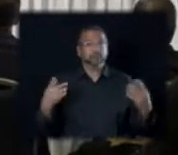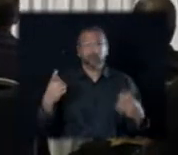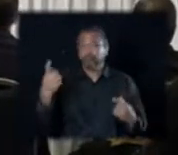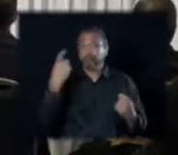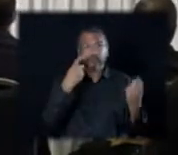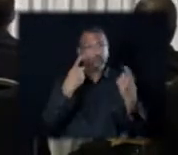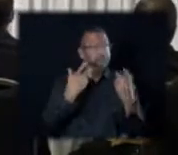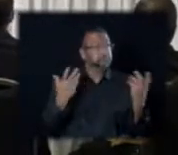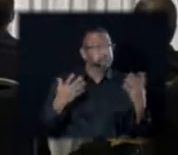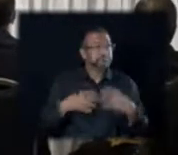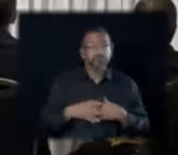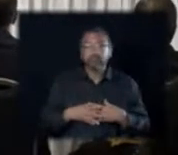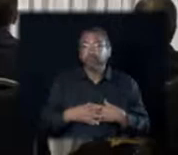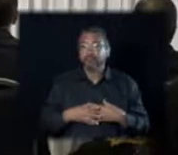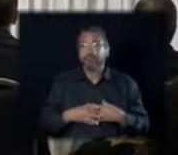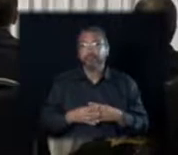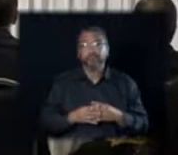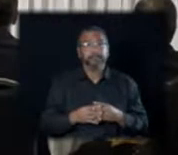¿Algunas otras preguntas?